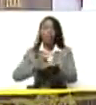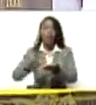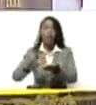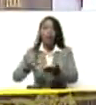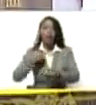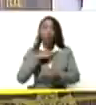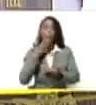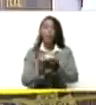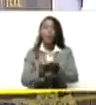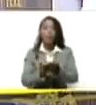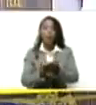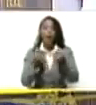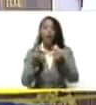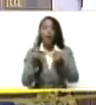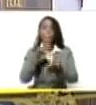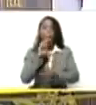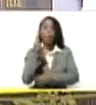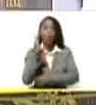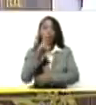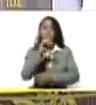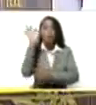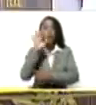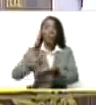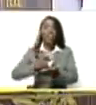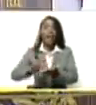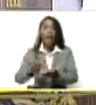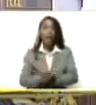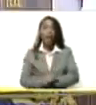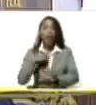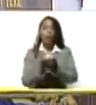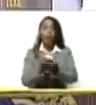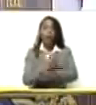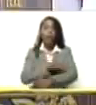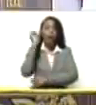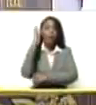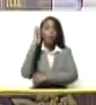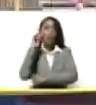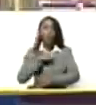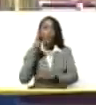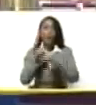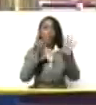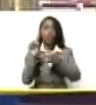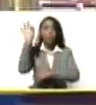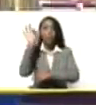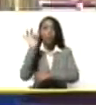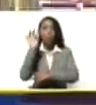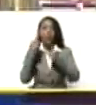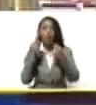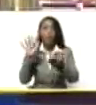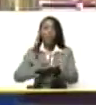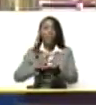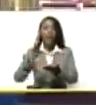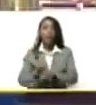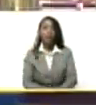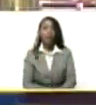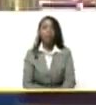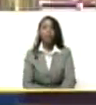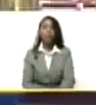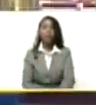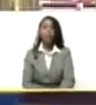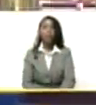las evidencias científicas dicen que la variante omicron es menos peligrosa y